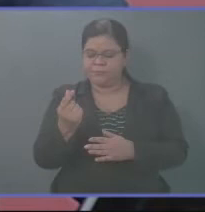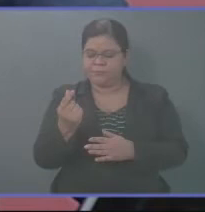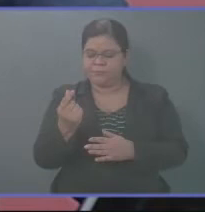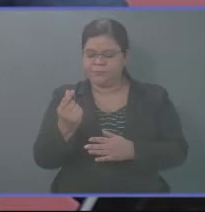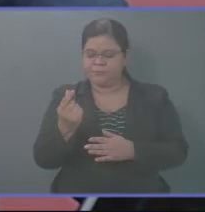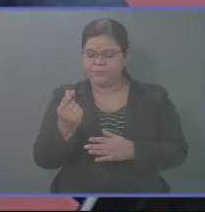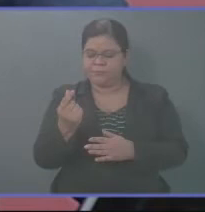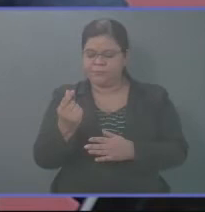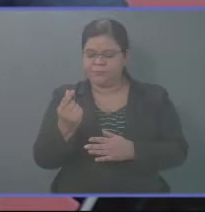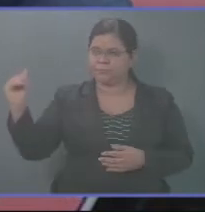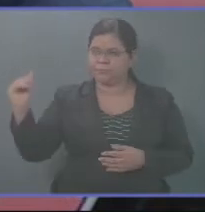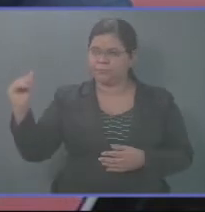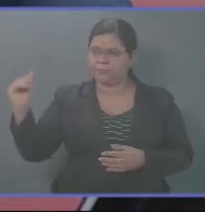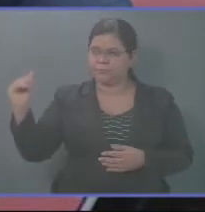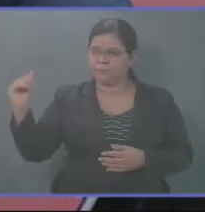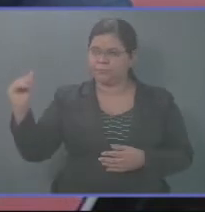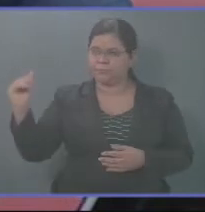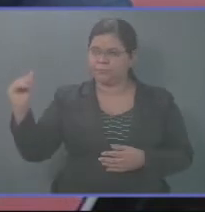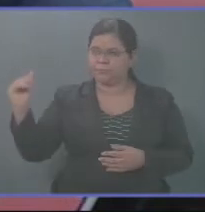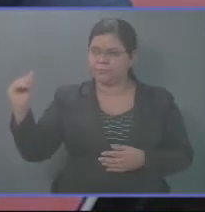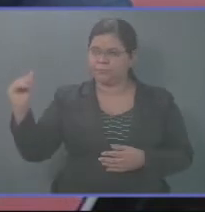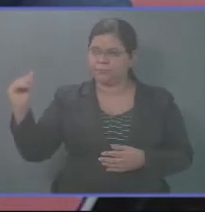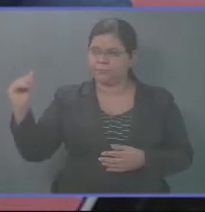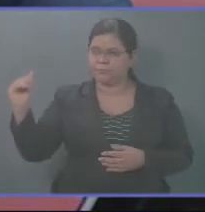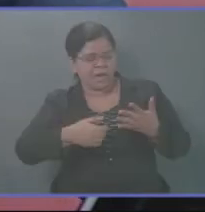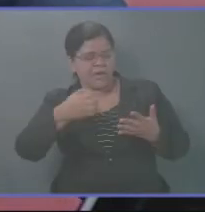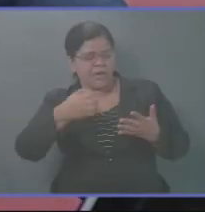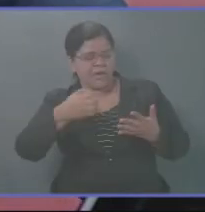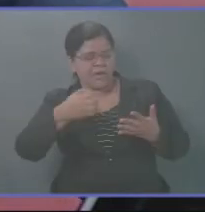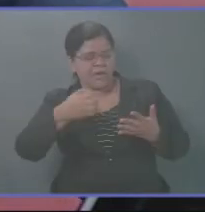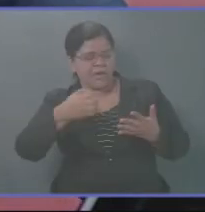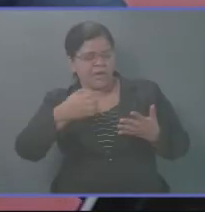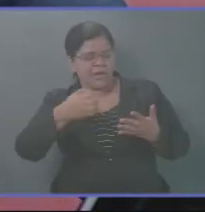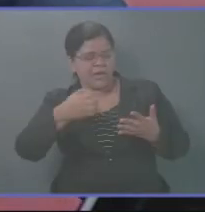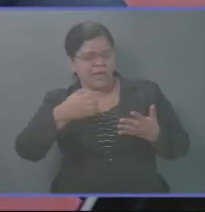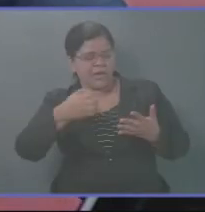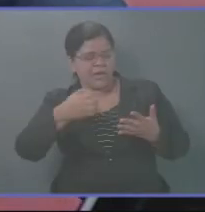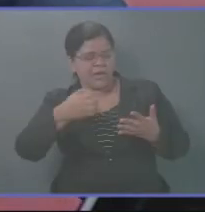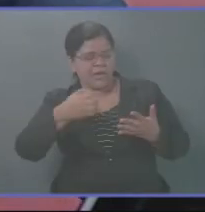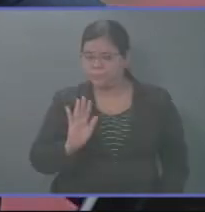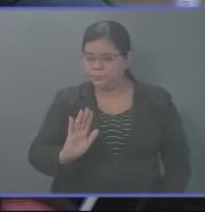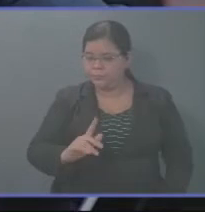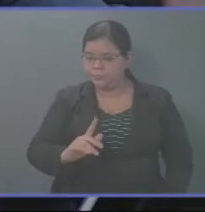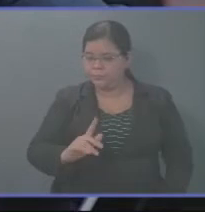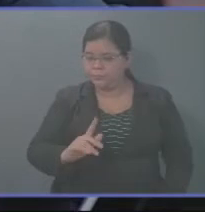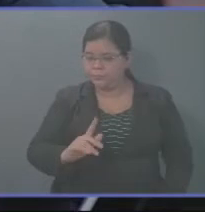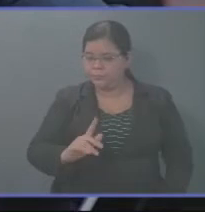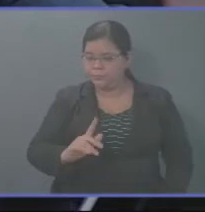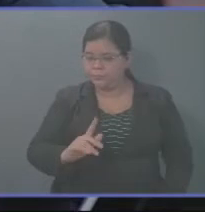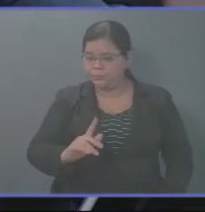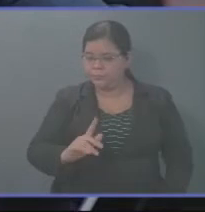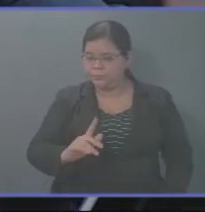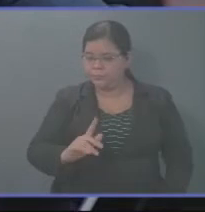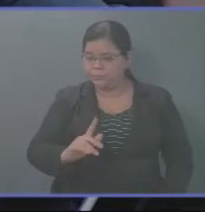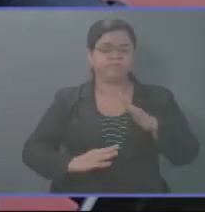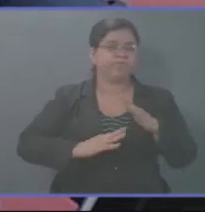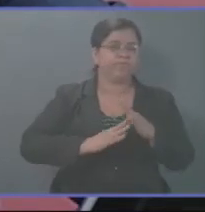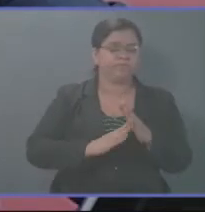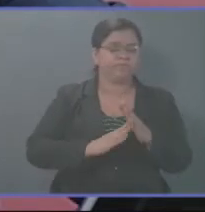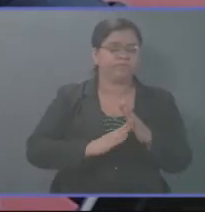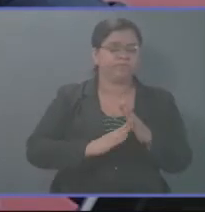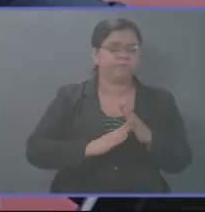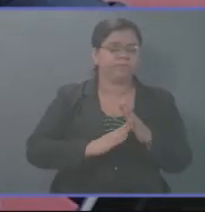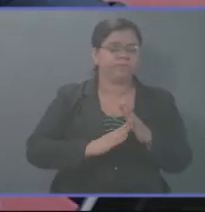país. ¿Por qué es importante esta ley? Porque esta ley es el freno al populismo, es el